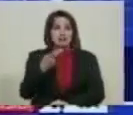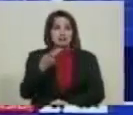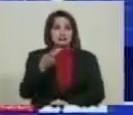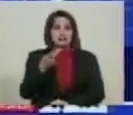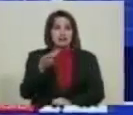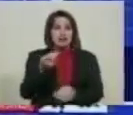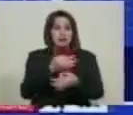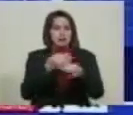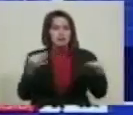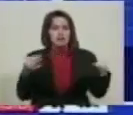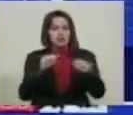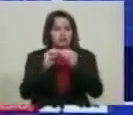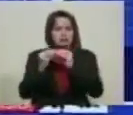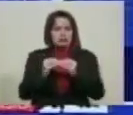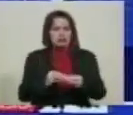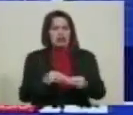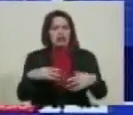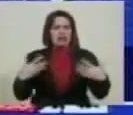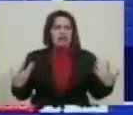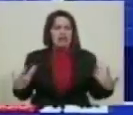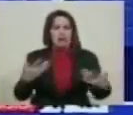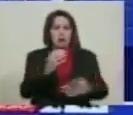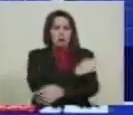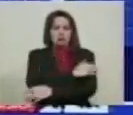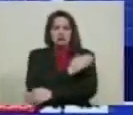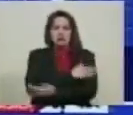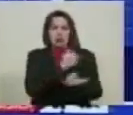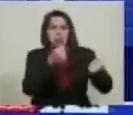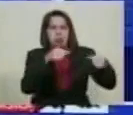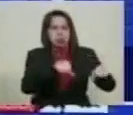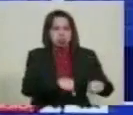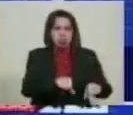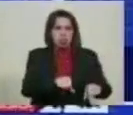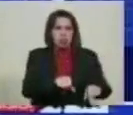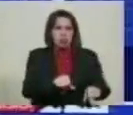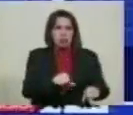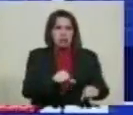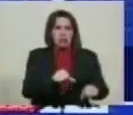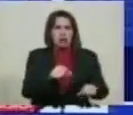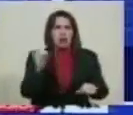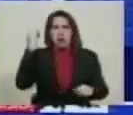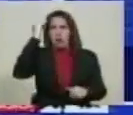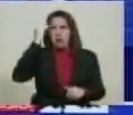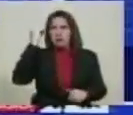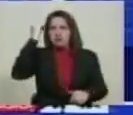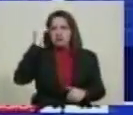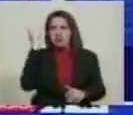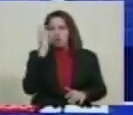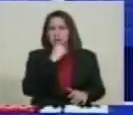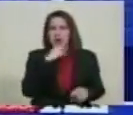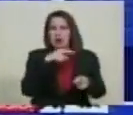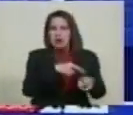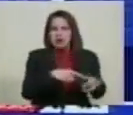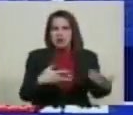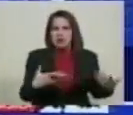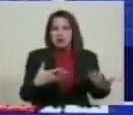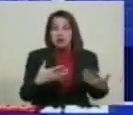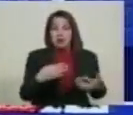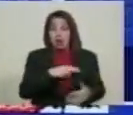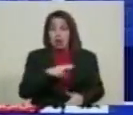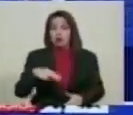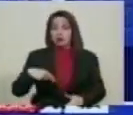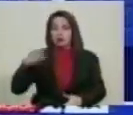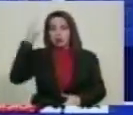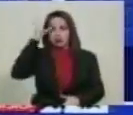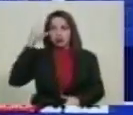los restos que queda de la oposición. La capacidad de objetividad. La capacidad de